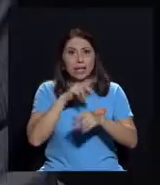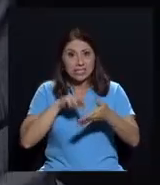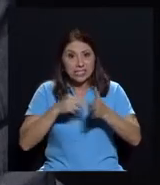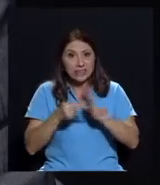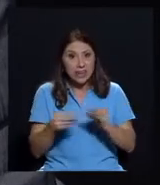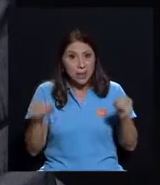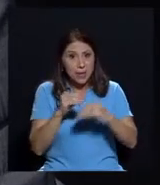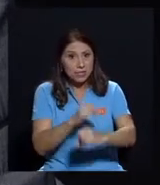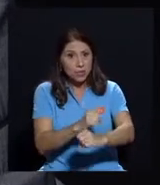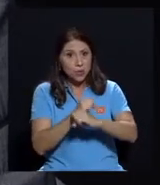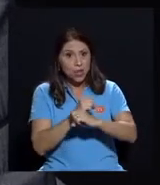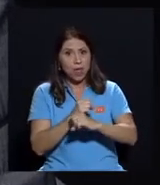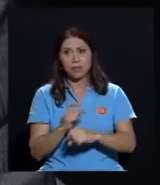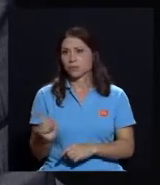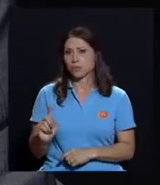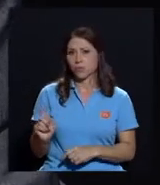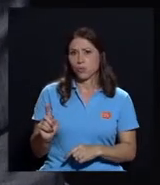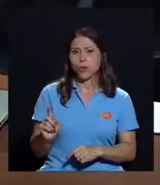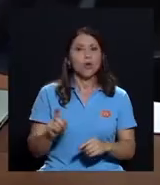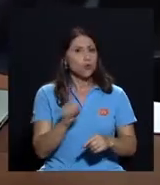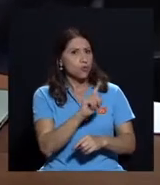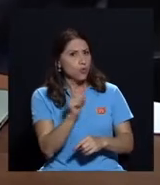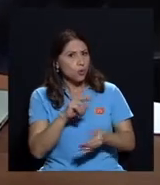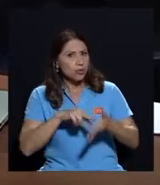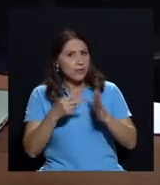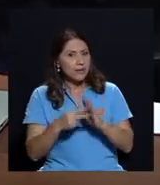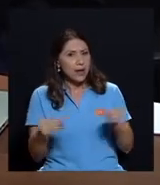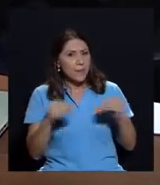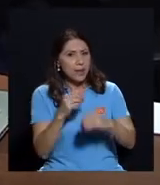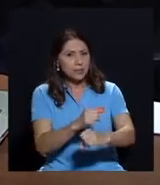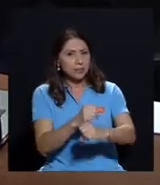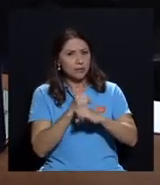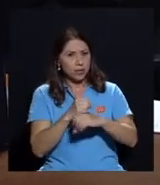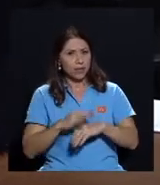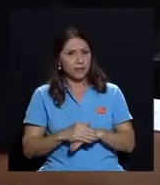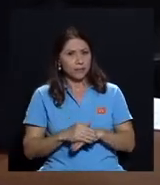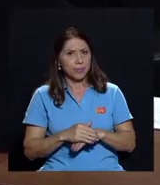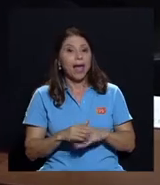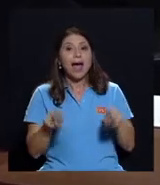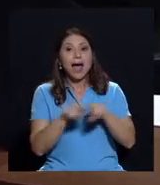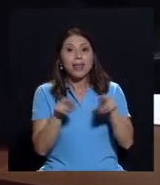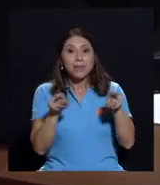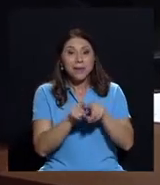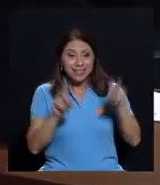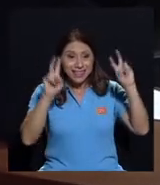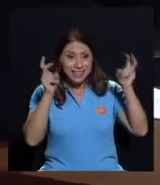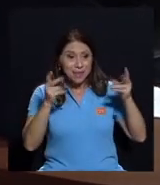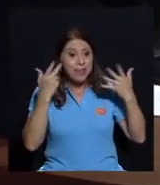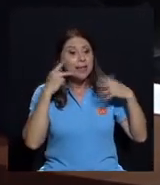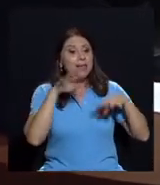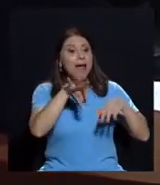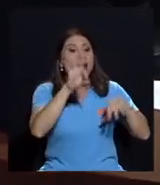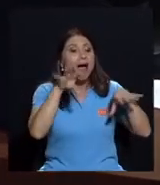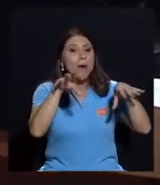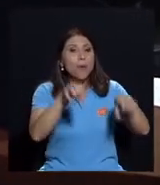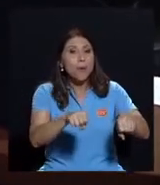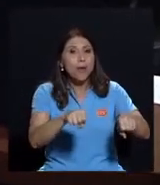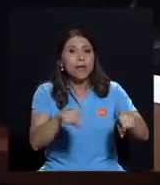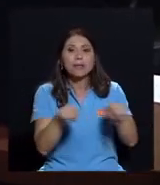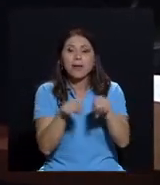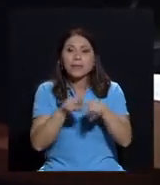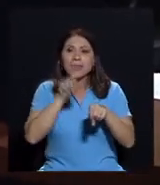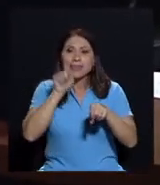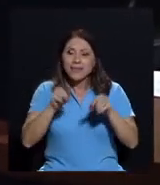para eso no se traduce mayor seguridad el enfoque además de los temas de decomisos tiene que estar en los territorios donde hay